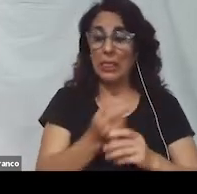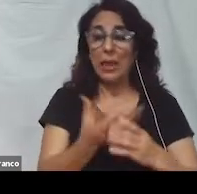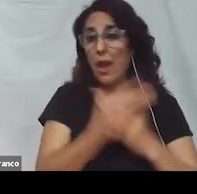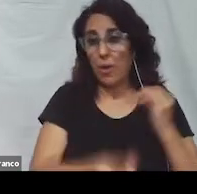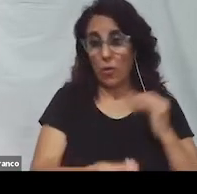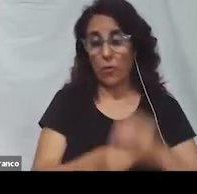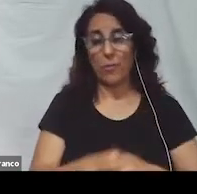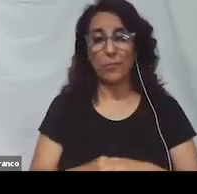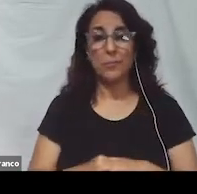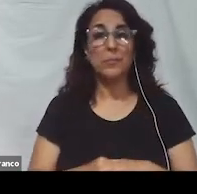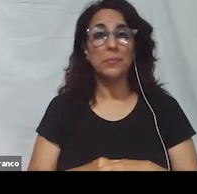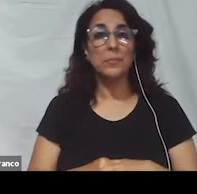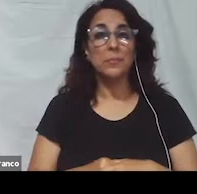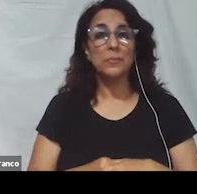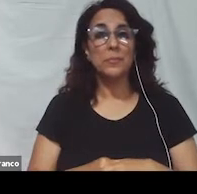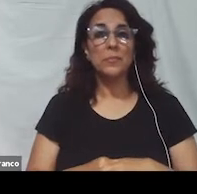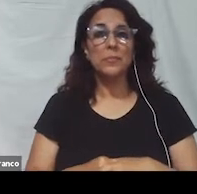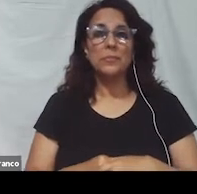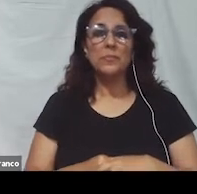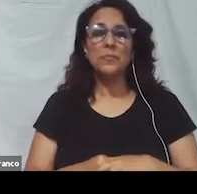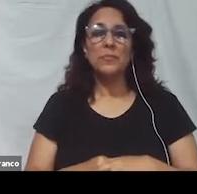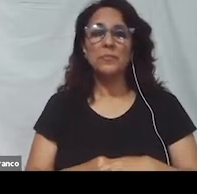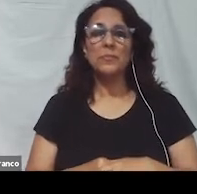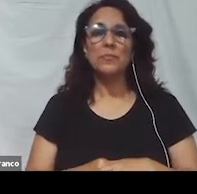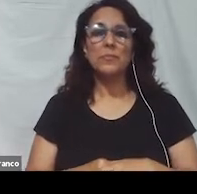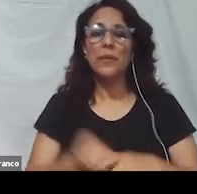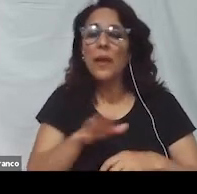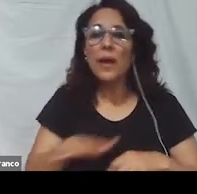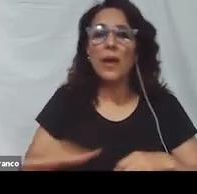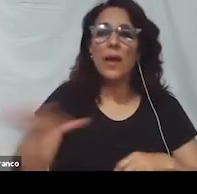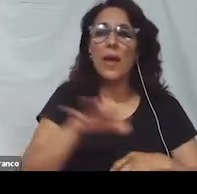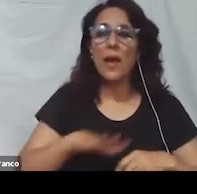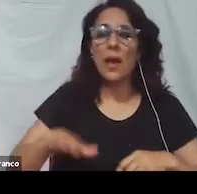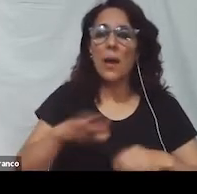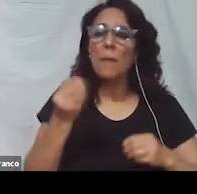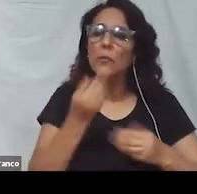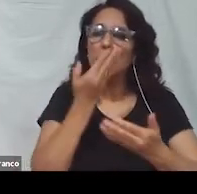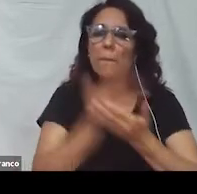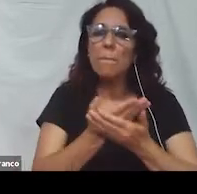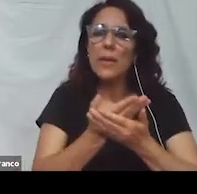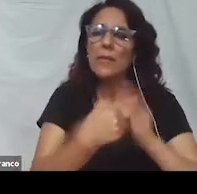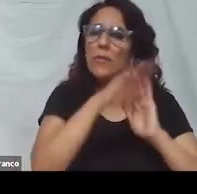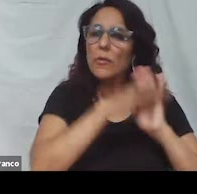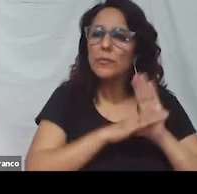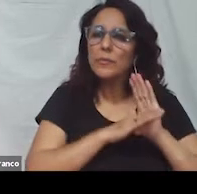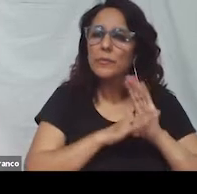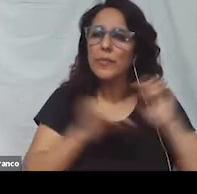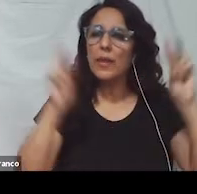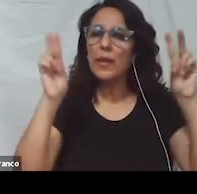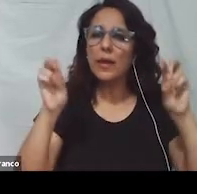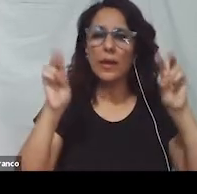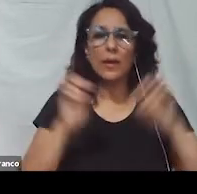momento. ¿Okay? Y para forzar que el campo sea requerido, usualmente se coloca